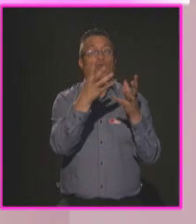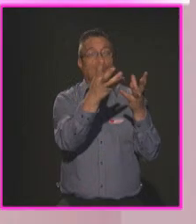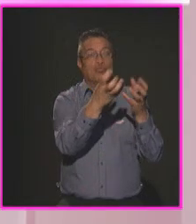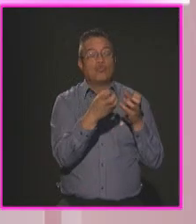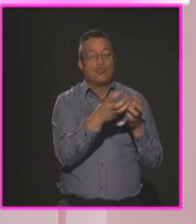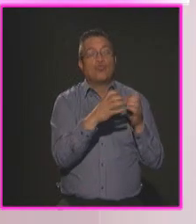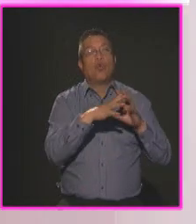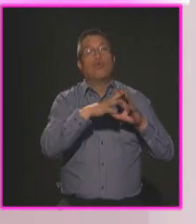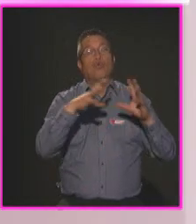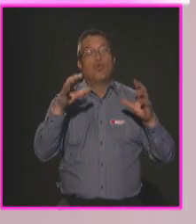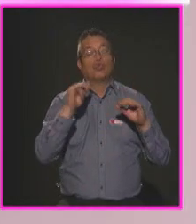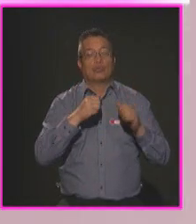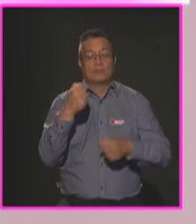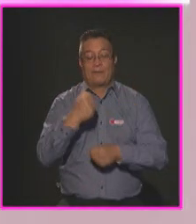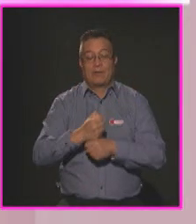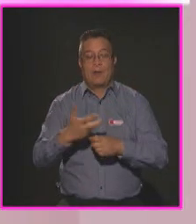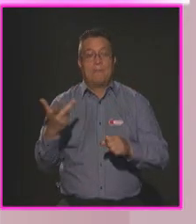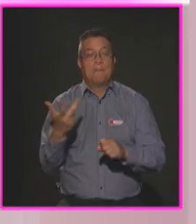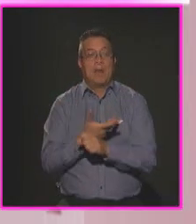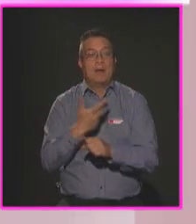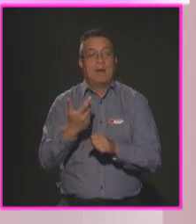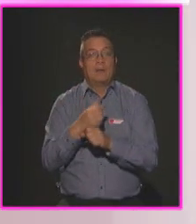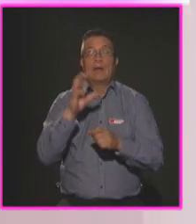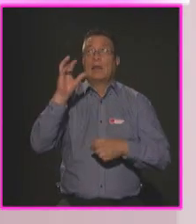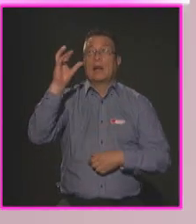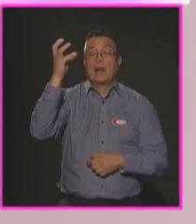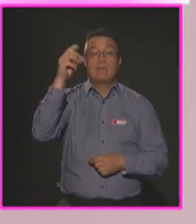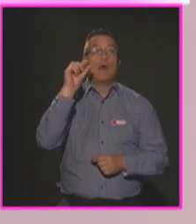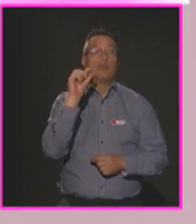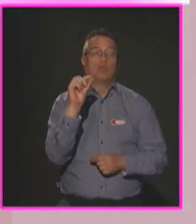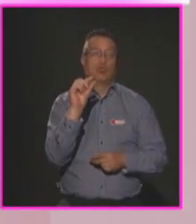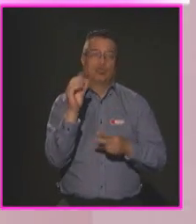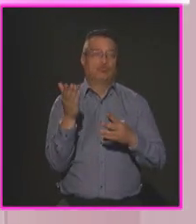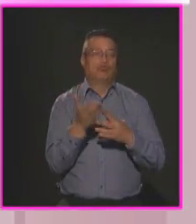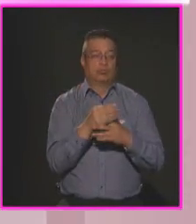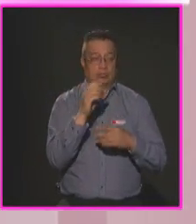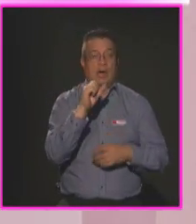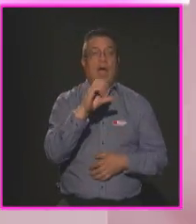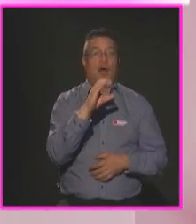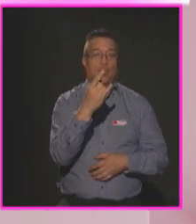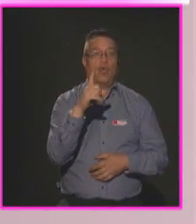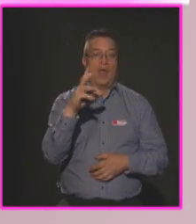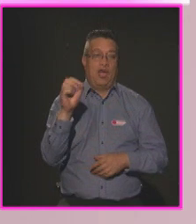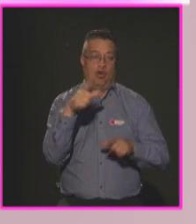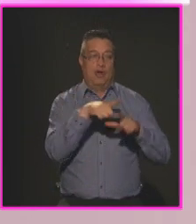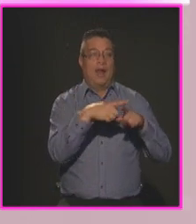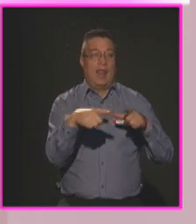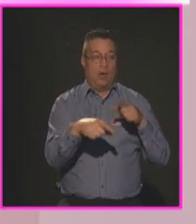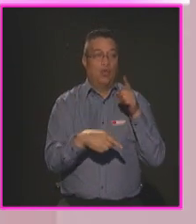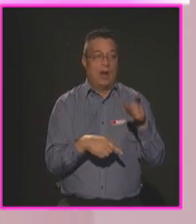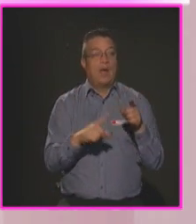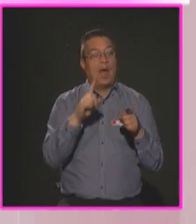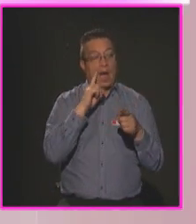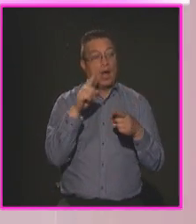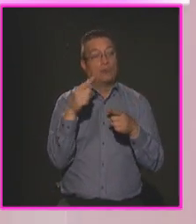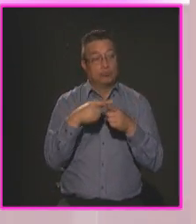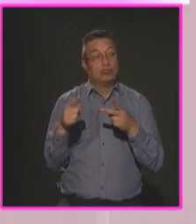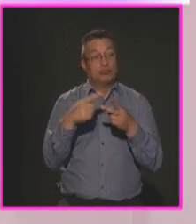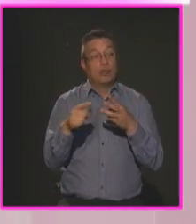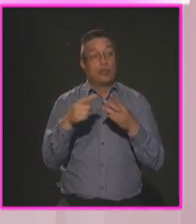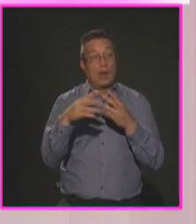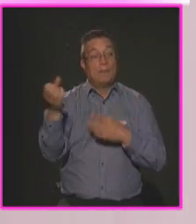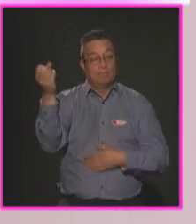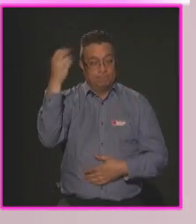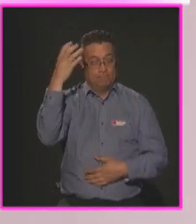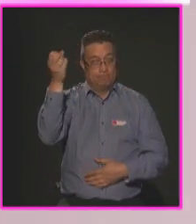un poquito a la parte climática, como pasó en Aculeo. Entonces tenemos varias lecciones